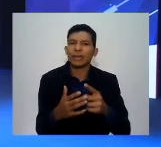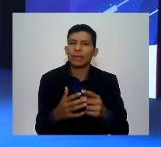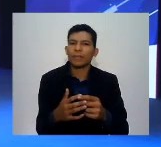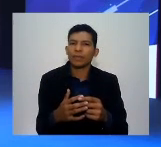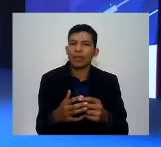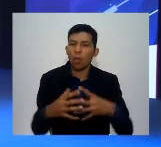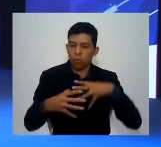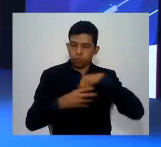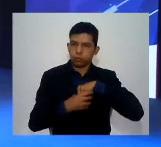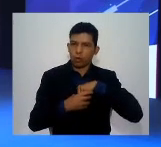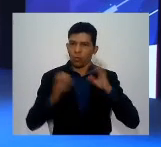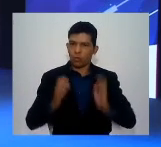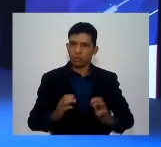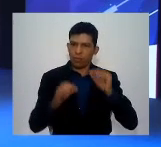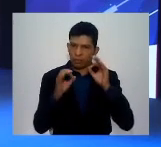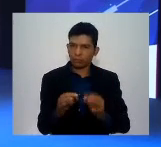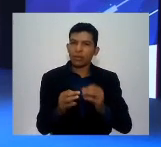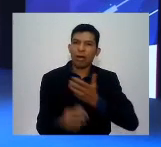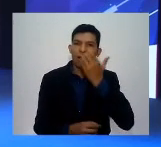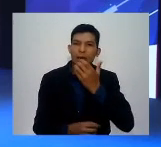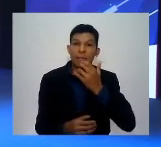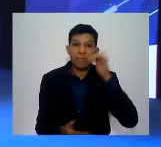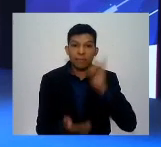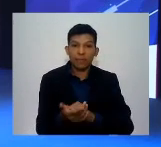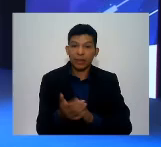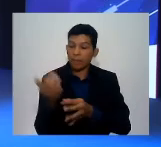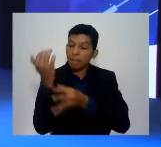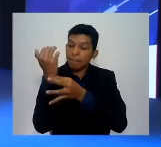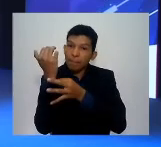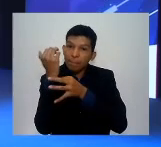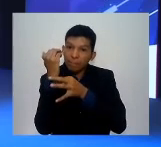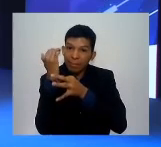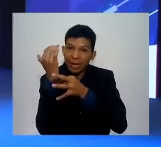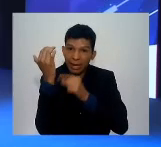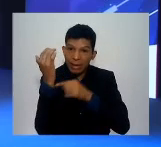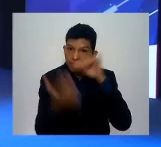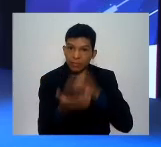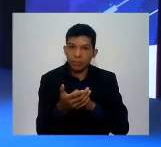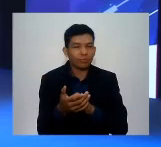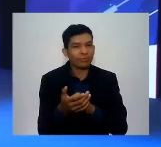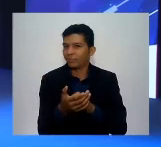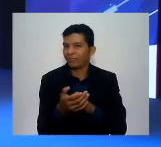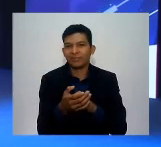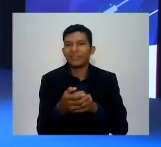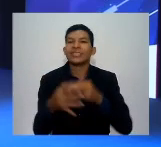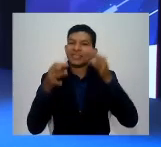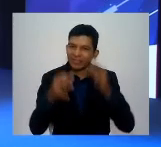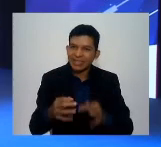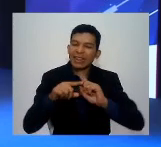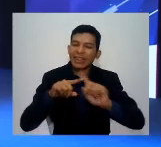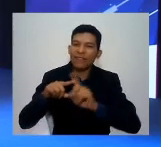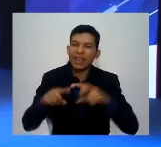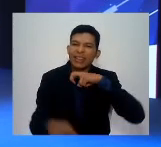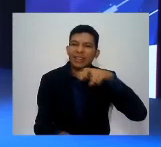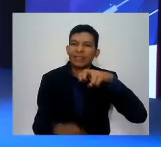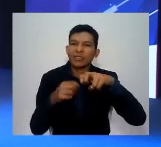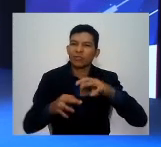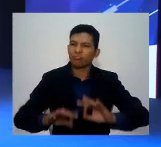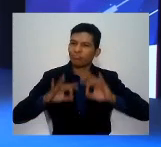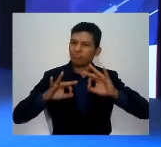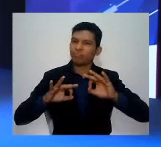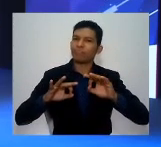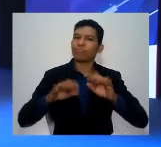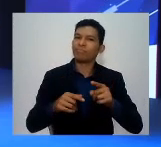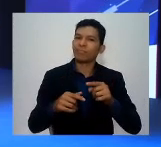es de la Universidad de La Sabana, el proyecto Herons. Son iniciativas que tuvieron que pasar muchas regulaciones, tuvieron que hacer una cantidad